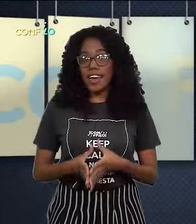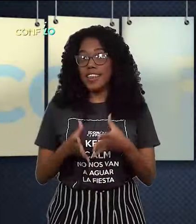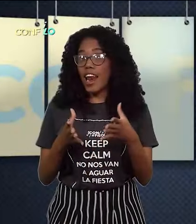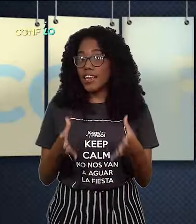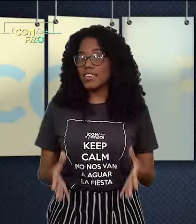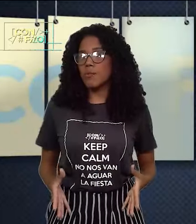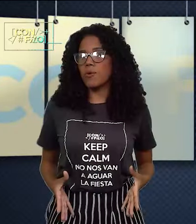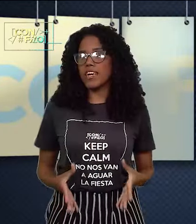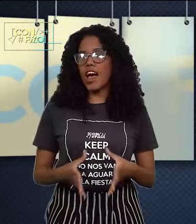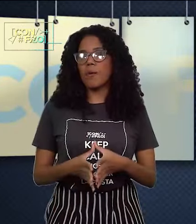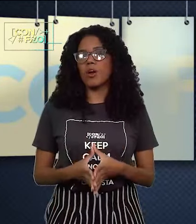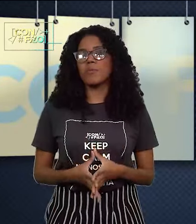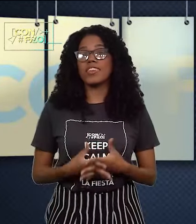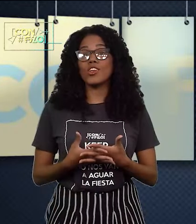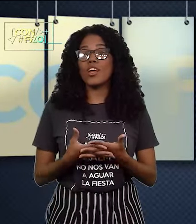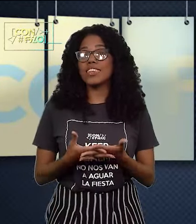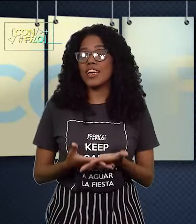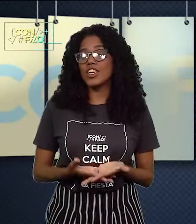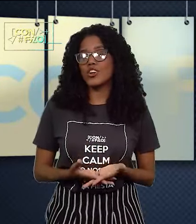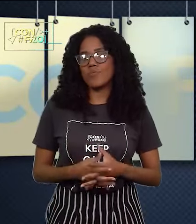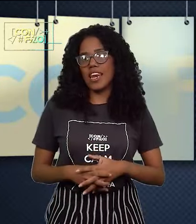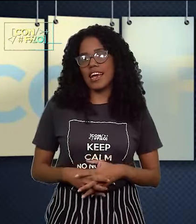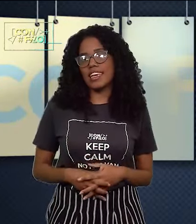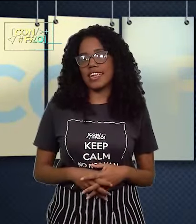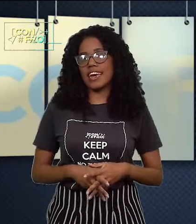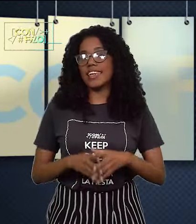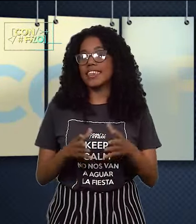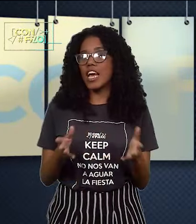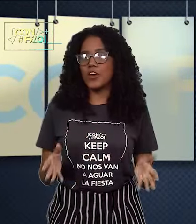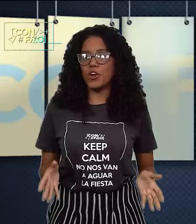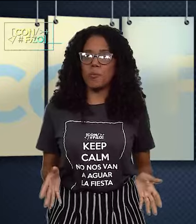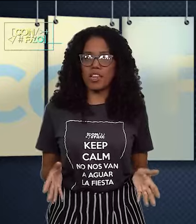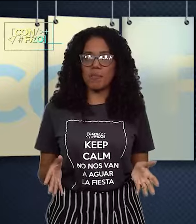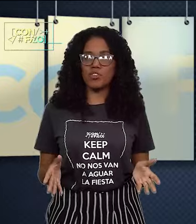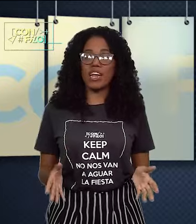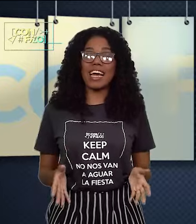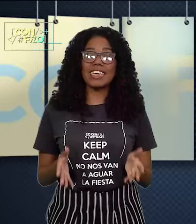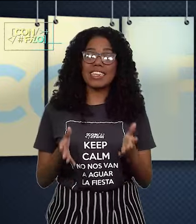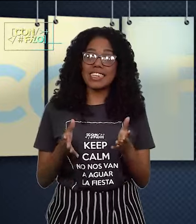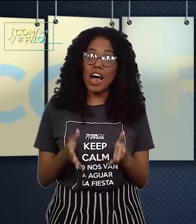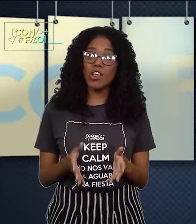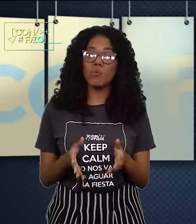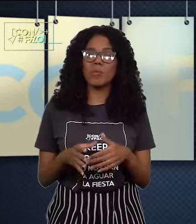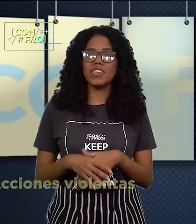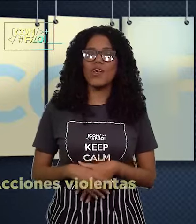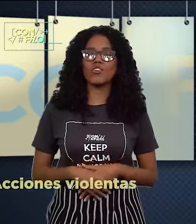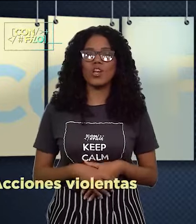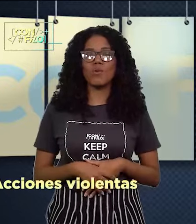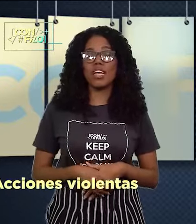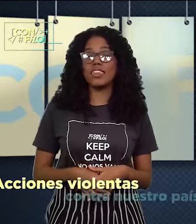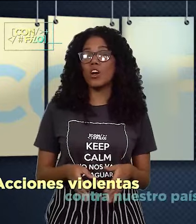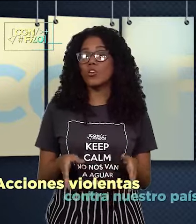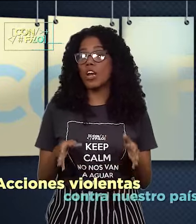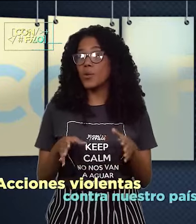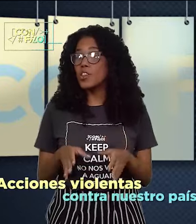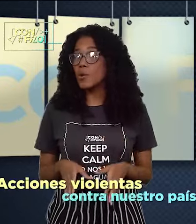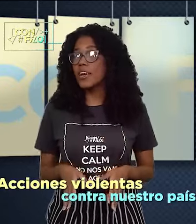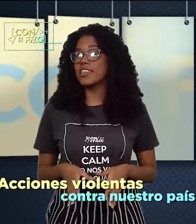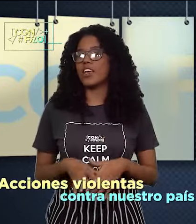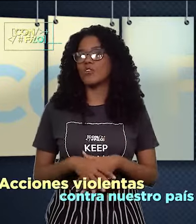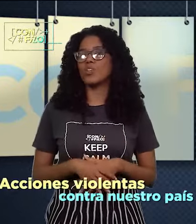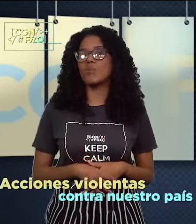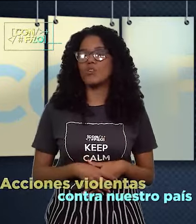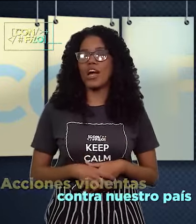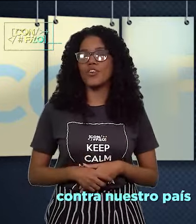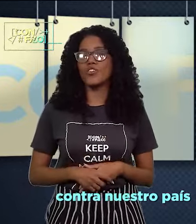A raíz de la lista publicada por el Ministerio del Interior, en la que se esclarecían los nombres de personas que han incitado y propiciado acciones violentas contra nuestro